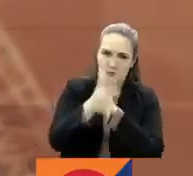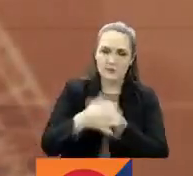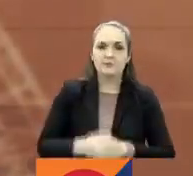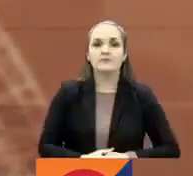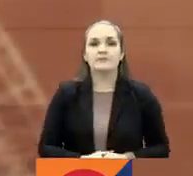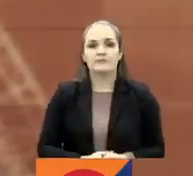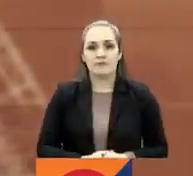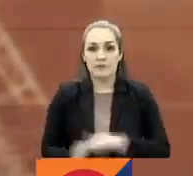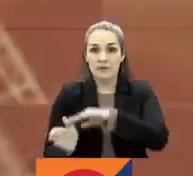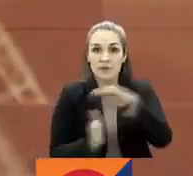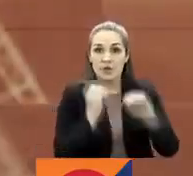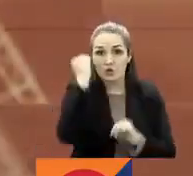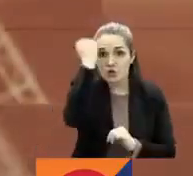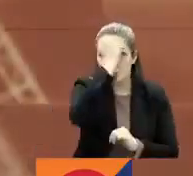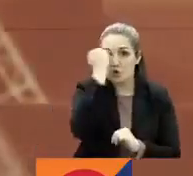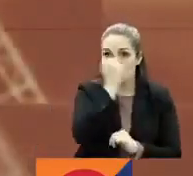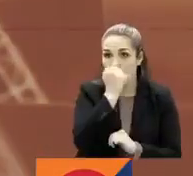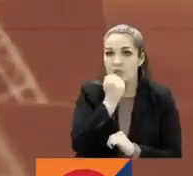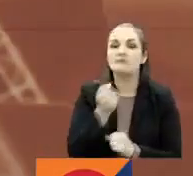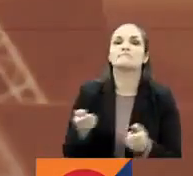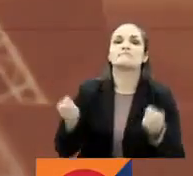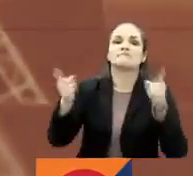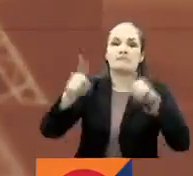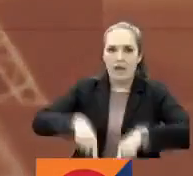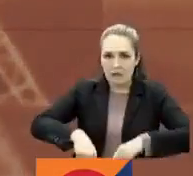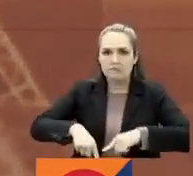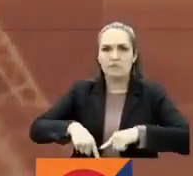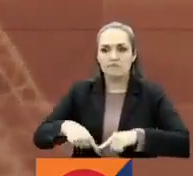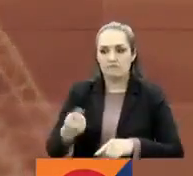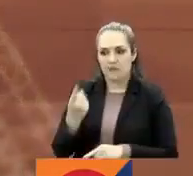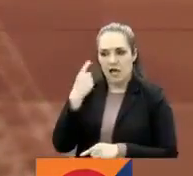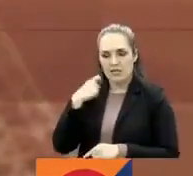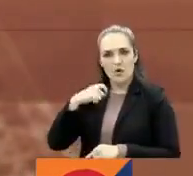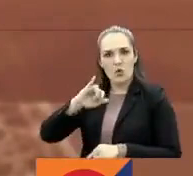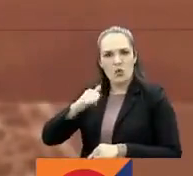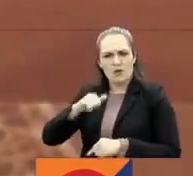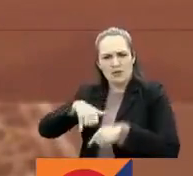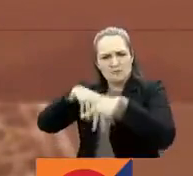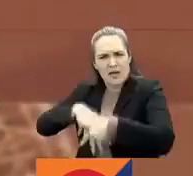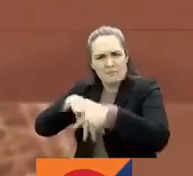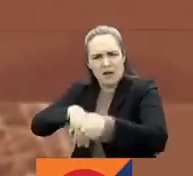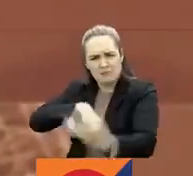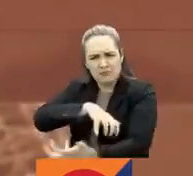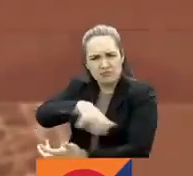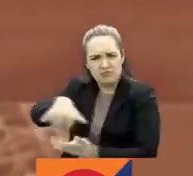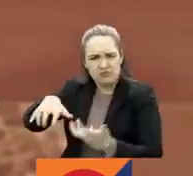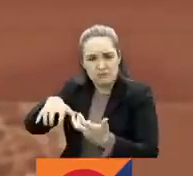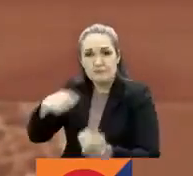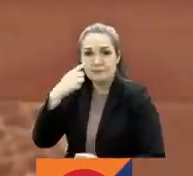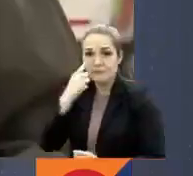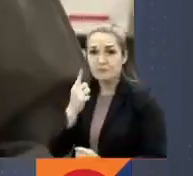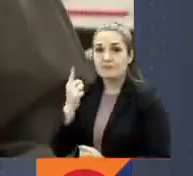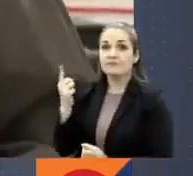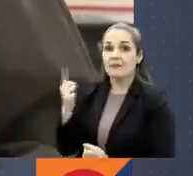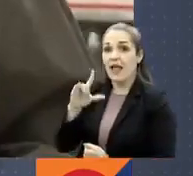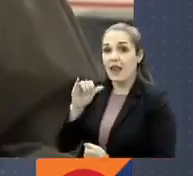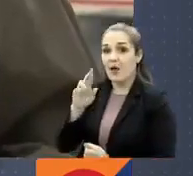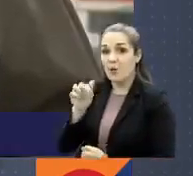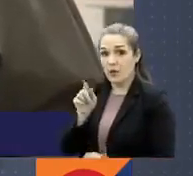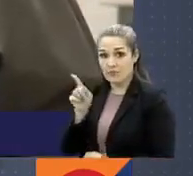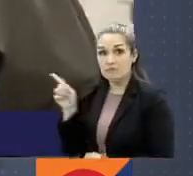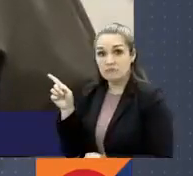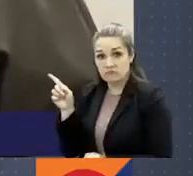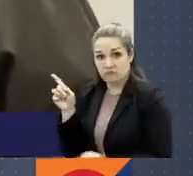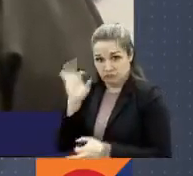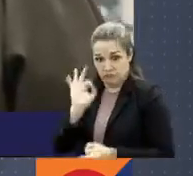Soacha, también se presentaron bloqueos y desmanes durante la noche de este jueves. Laura Rojas hizo un recorrido por la capital del país y nos tiene